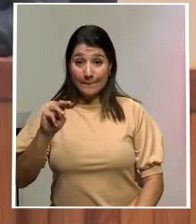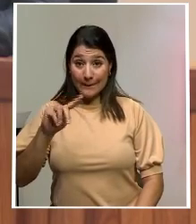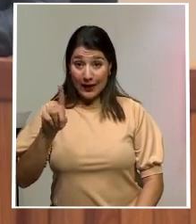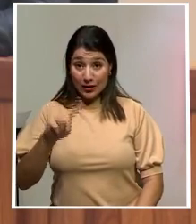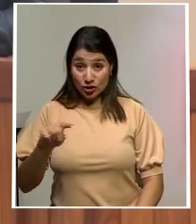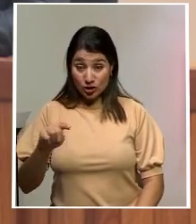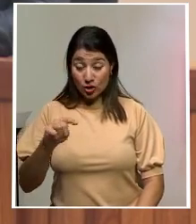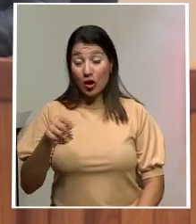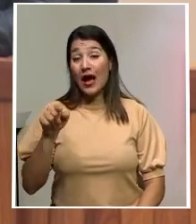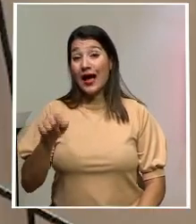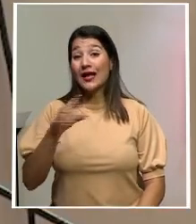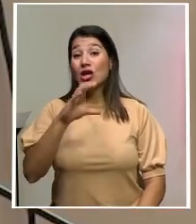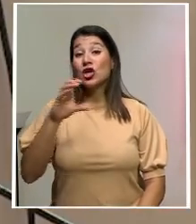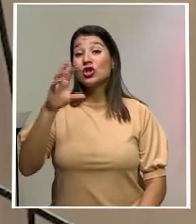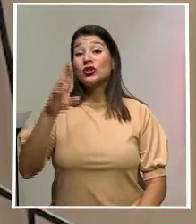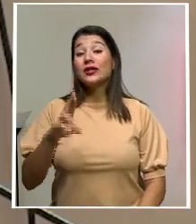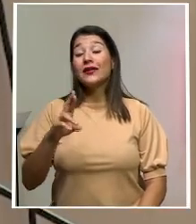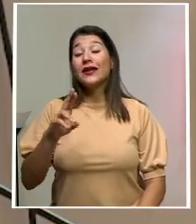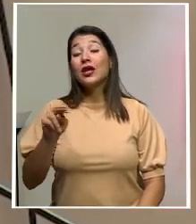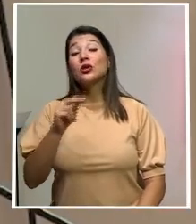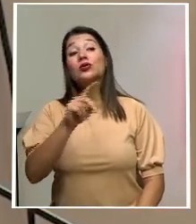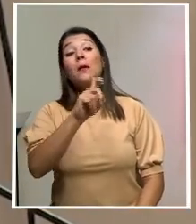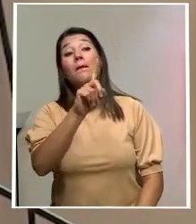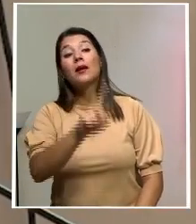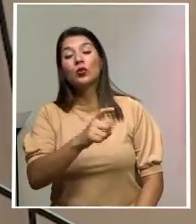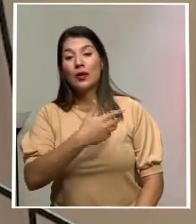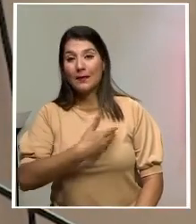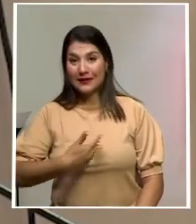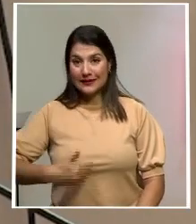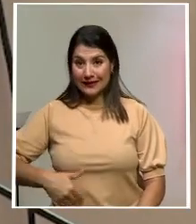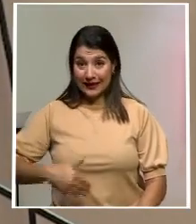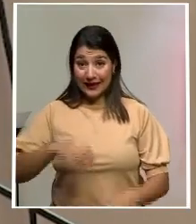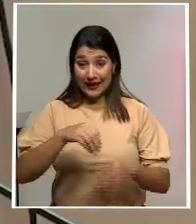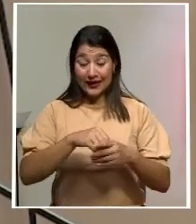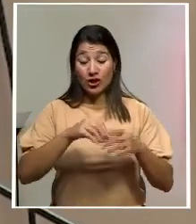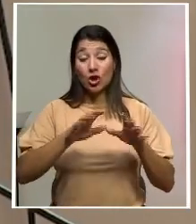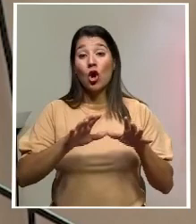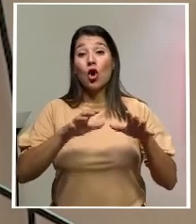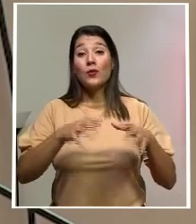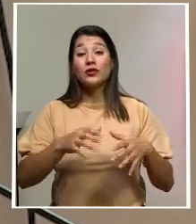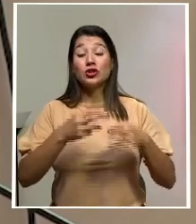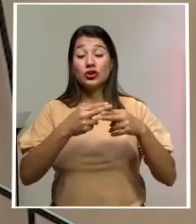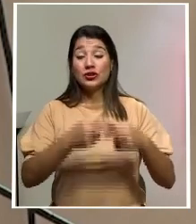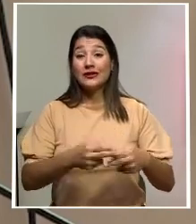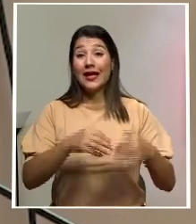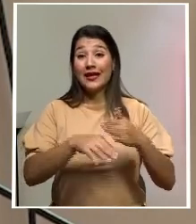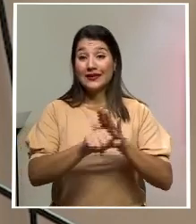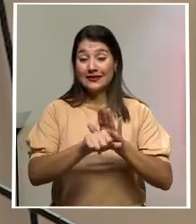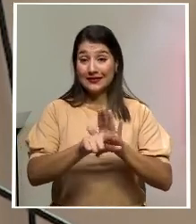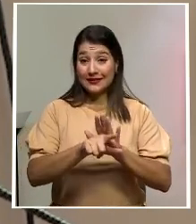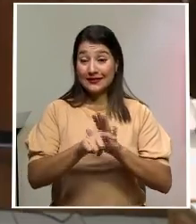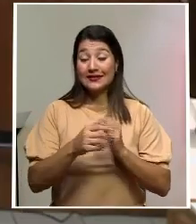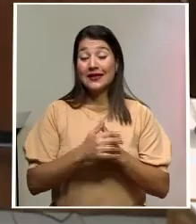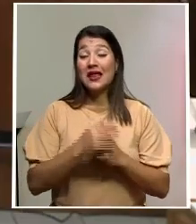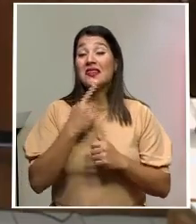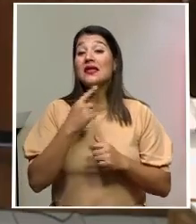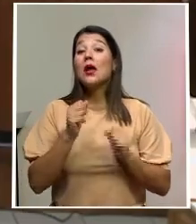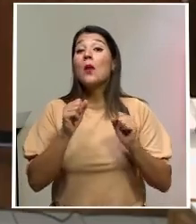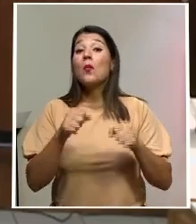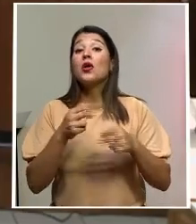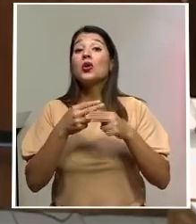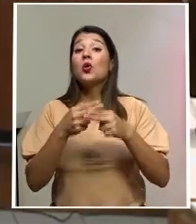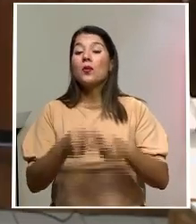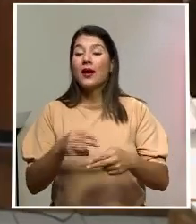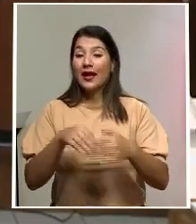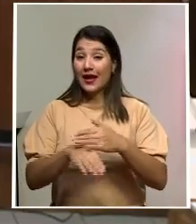consultó al presidente de la Comisión de Nombramientos de la Asamblea Legislativa, el diputado Jorge Fonseca, estimó que podrían ser nombrados en